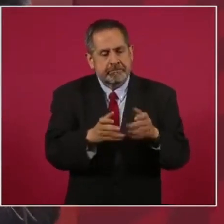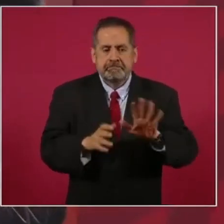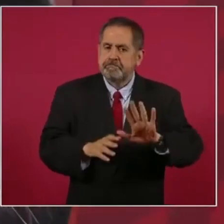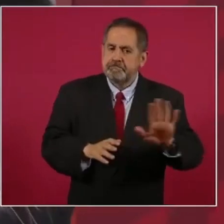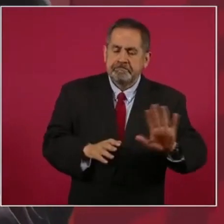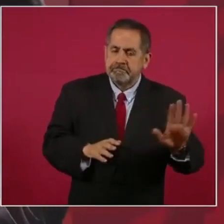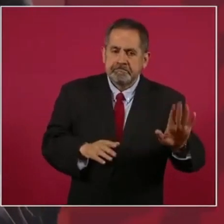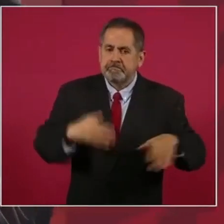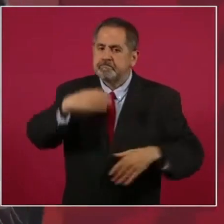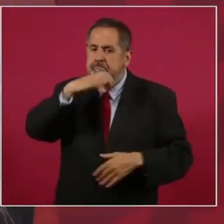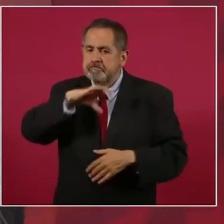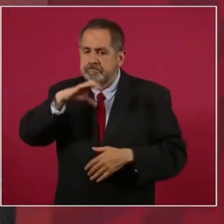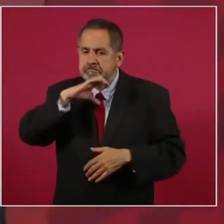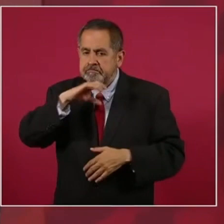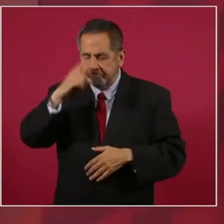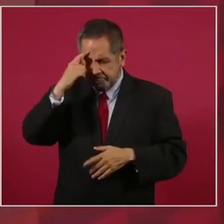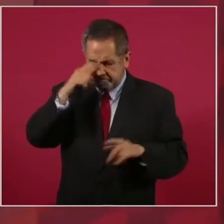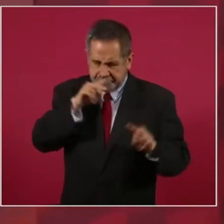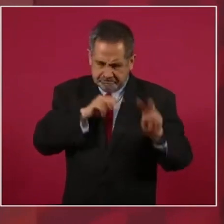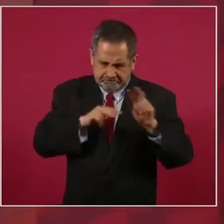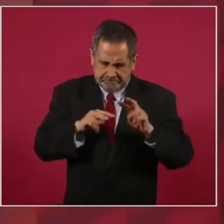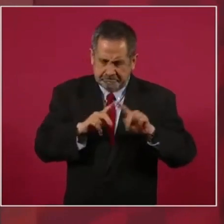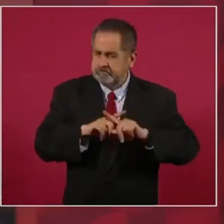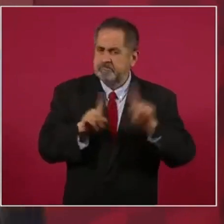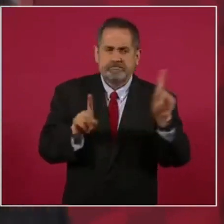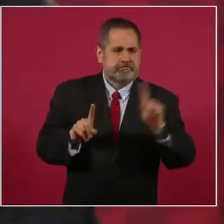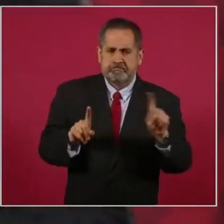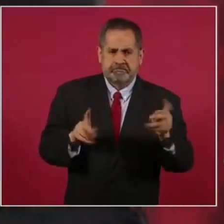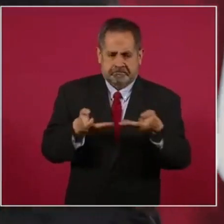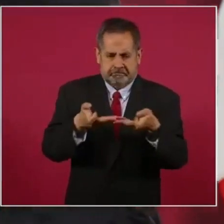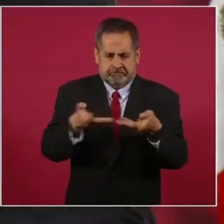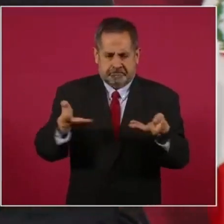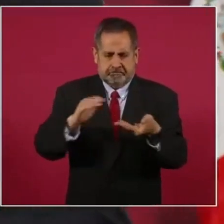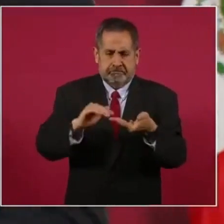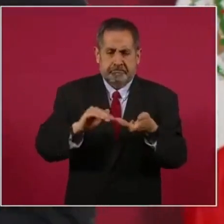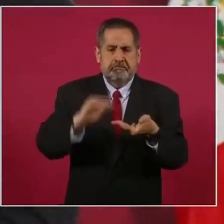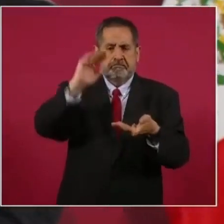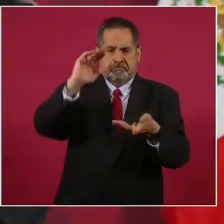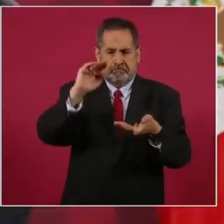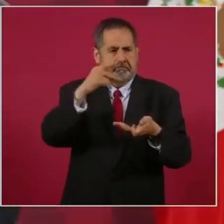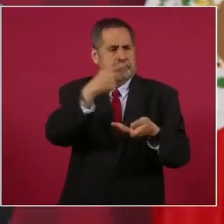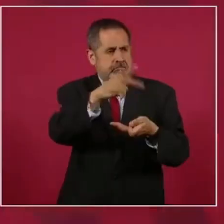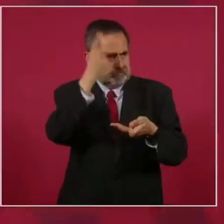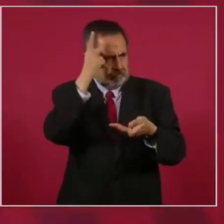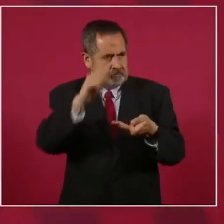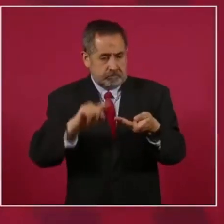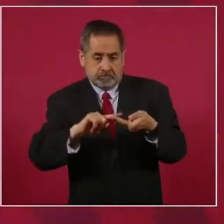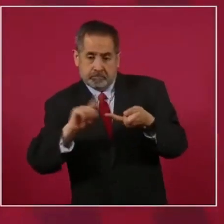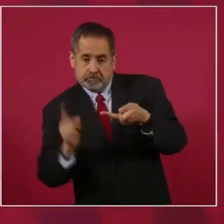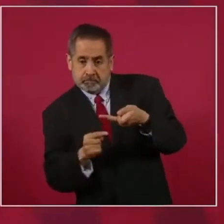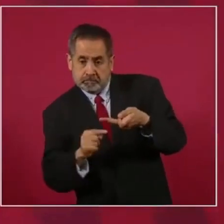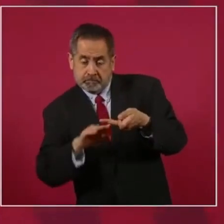Venustiano Carranza, con una interpretación distinta, que retoma